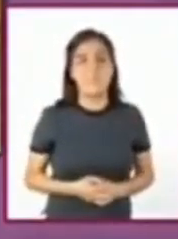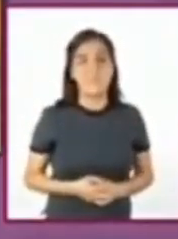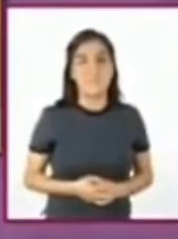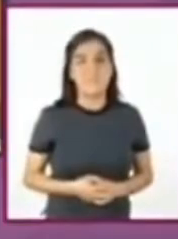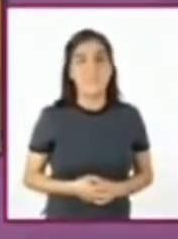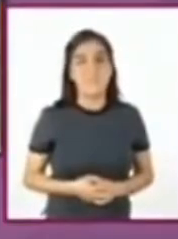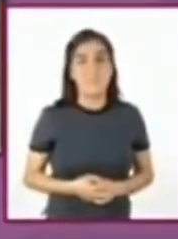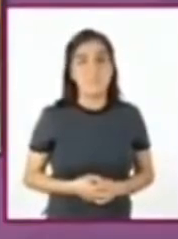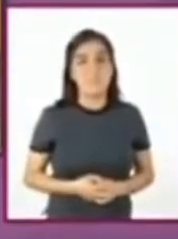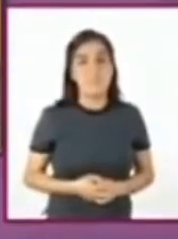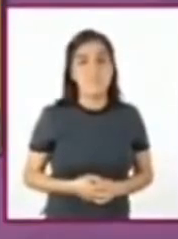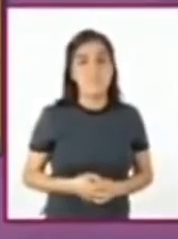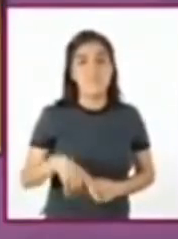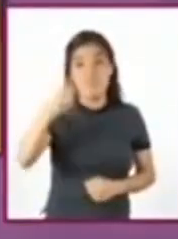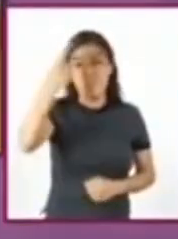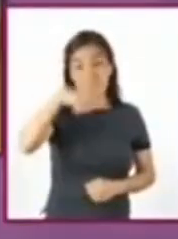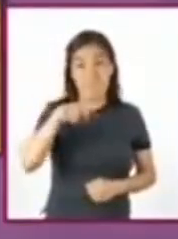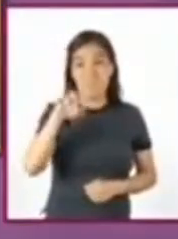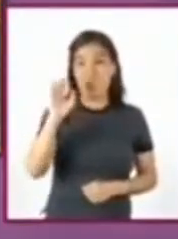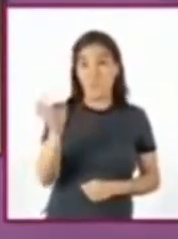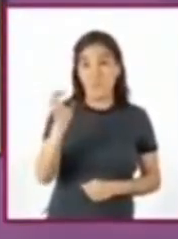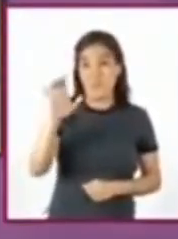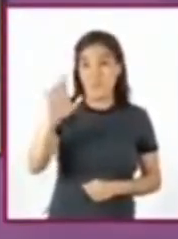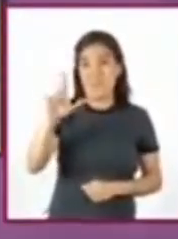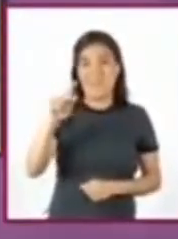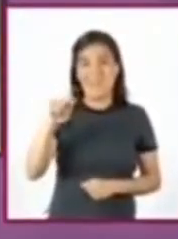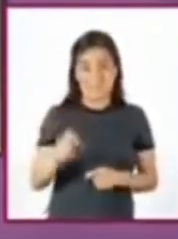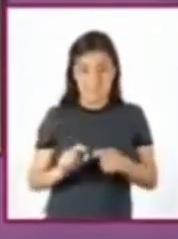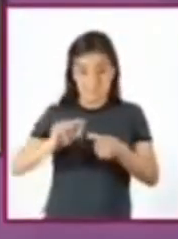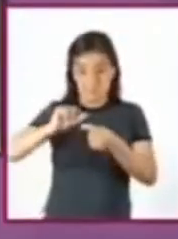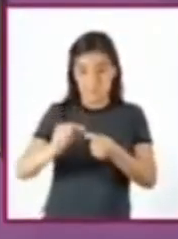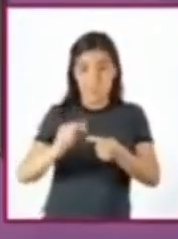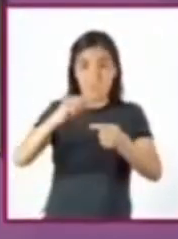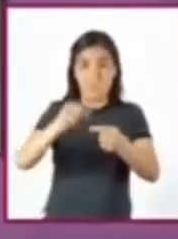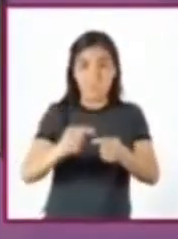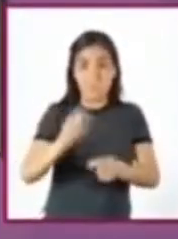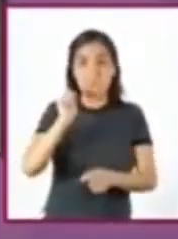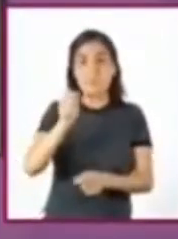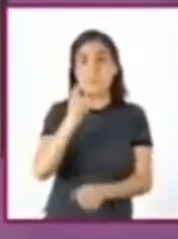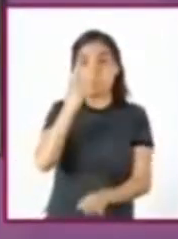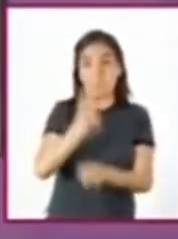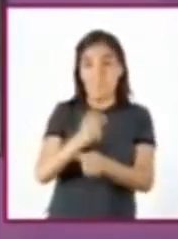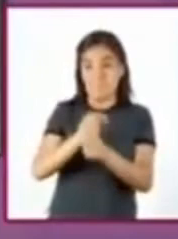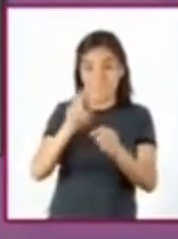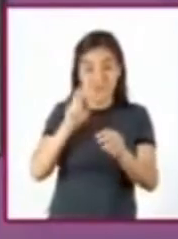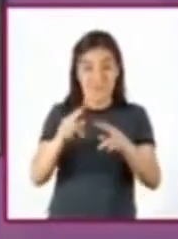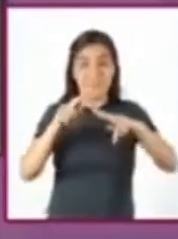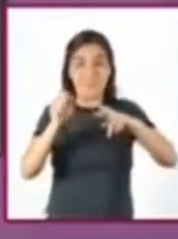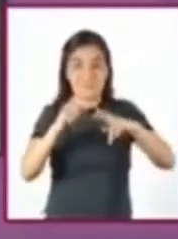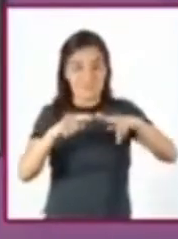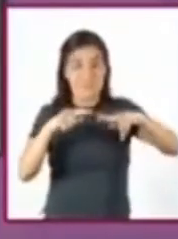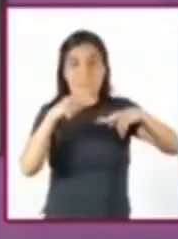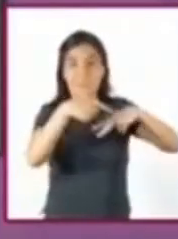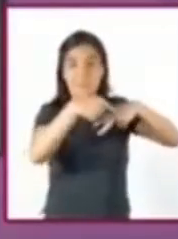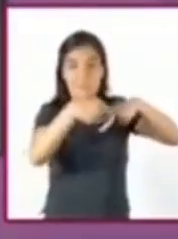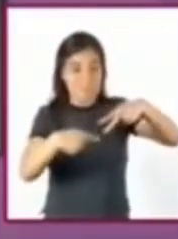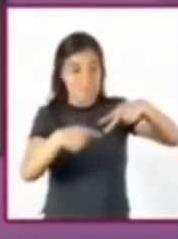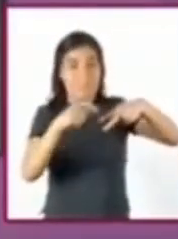Para conectar los LEDs en serie, primero colocamos el pin más largo del primer LED en la línea donde llega el